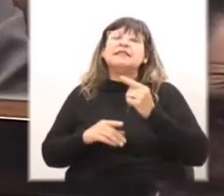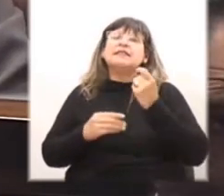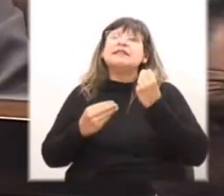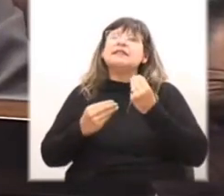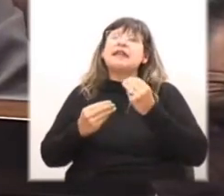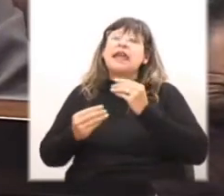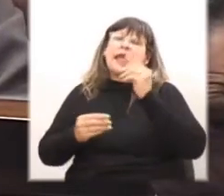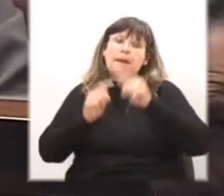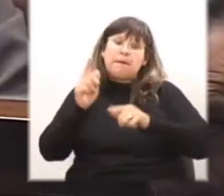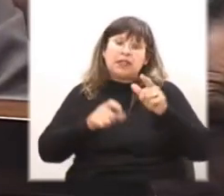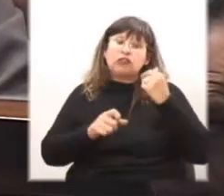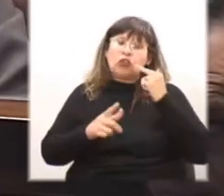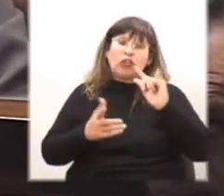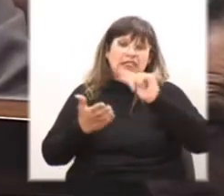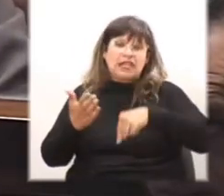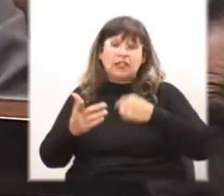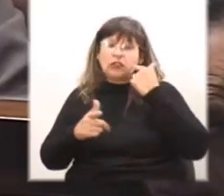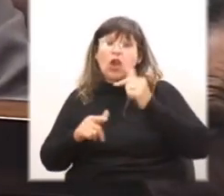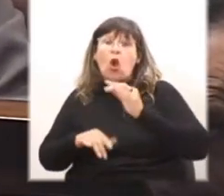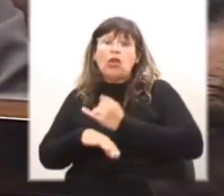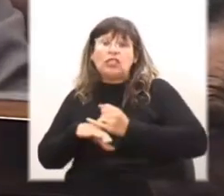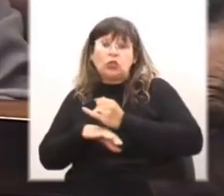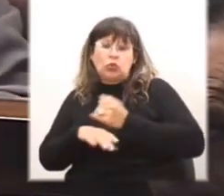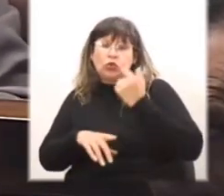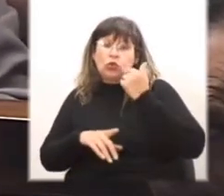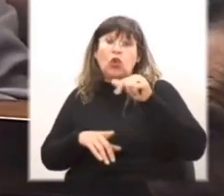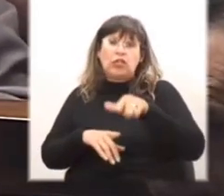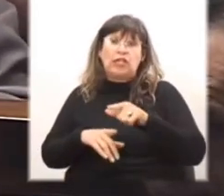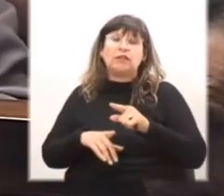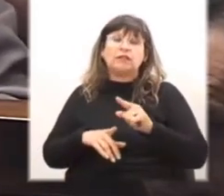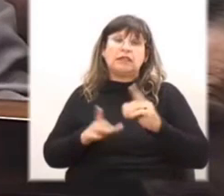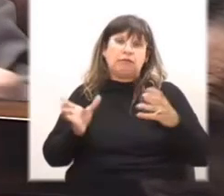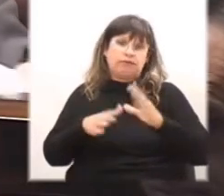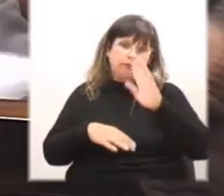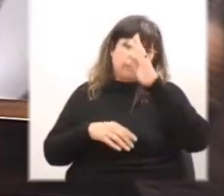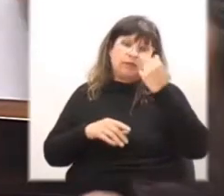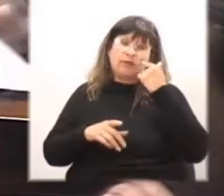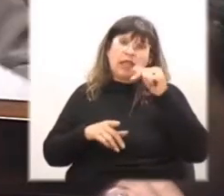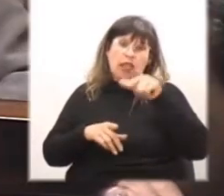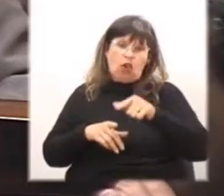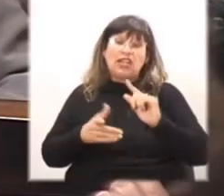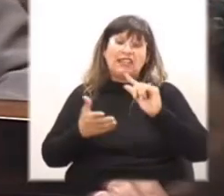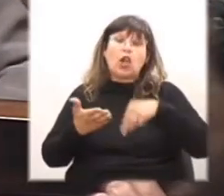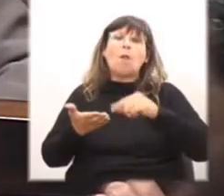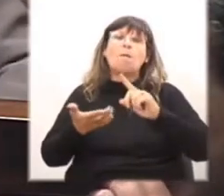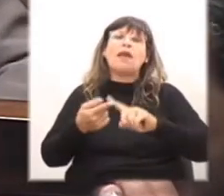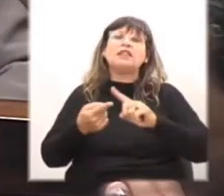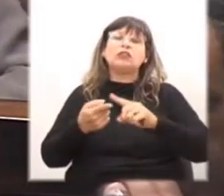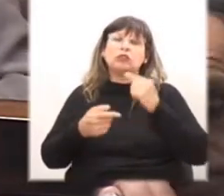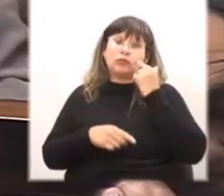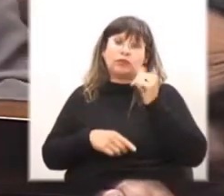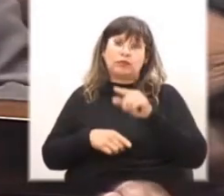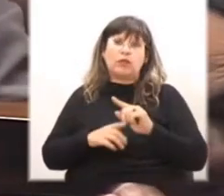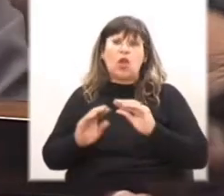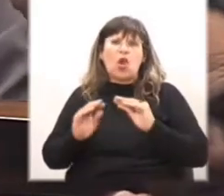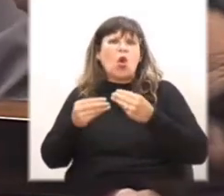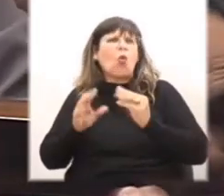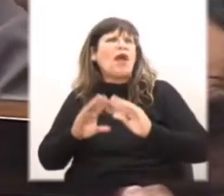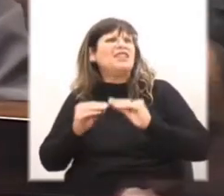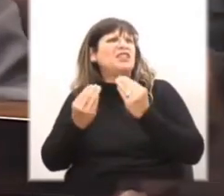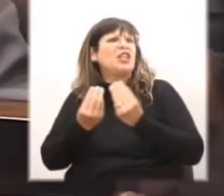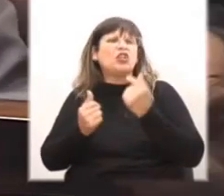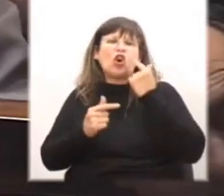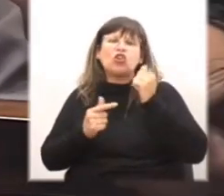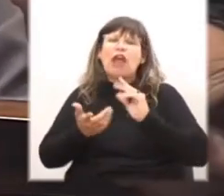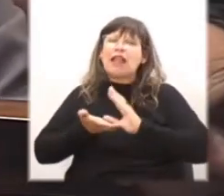instituciones se han contratado por CTM y la Delegación Uruguaya en el marco de este convenio, cuál es el monto total desde el